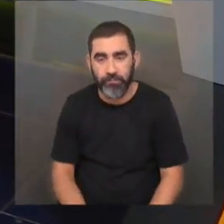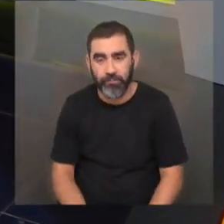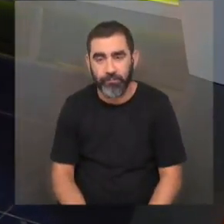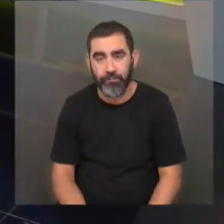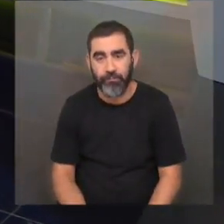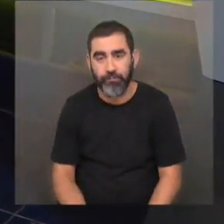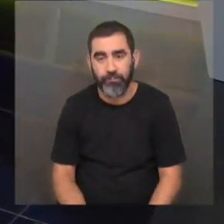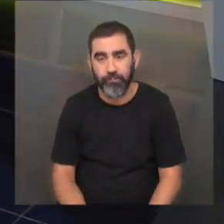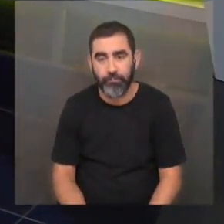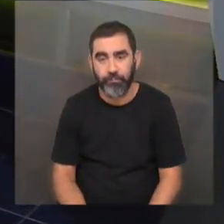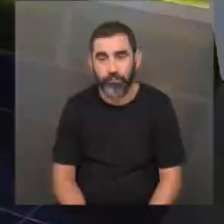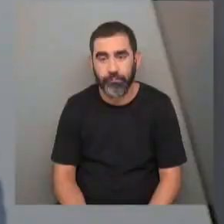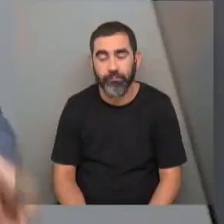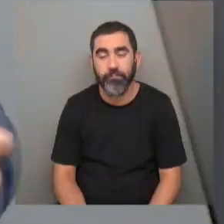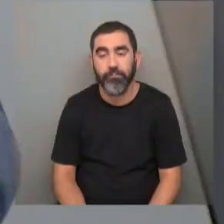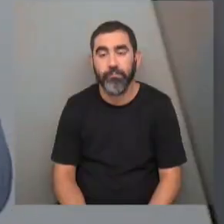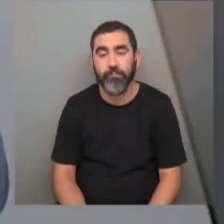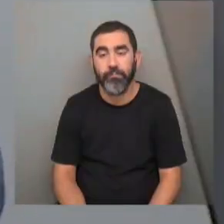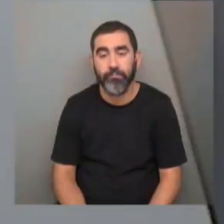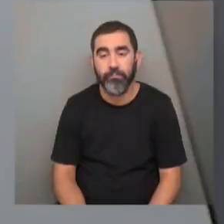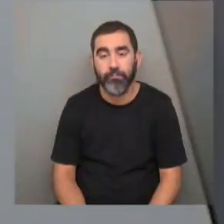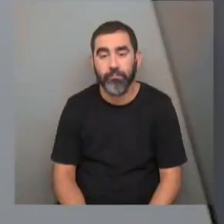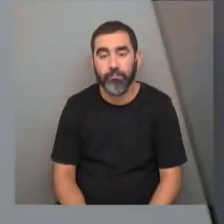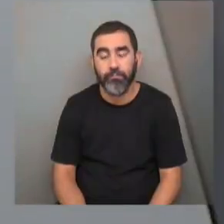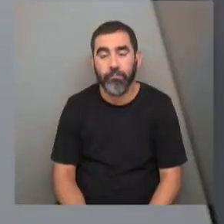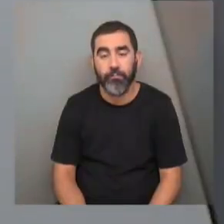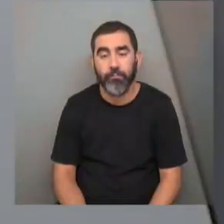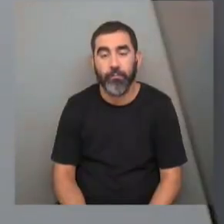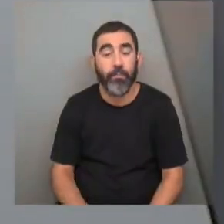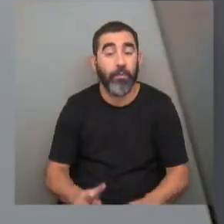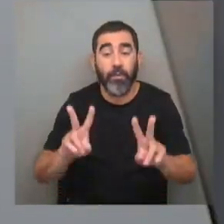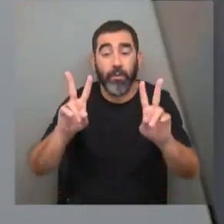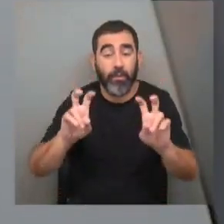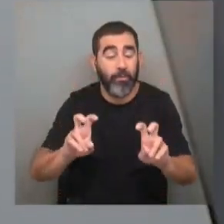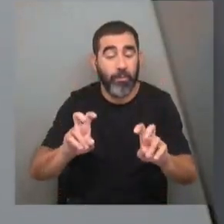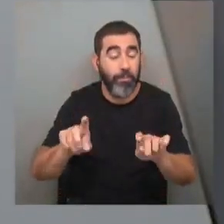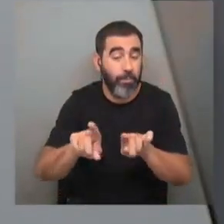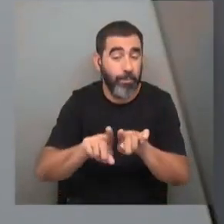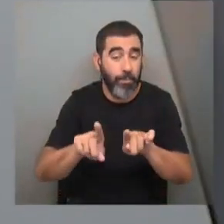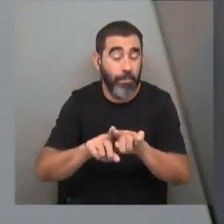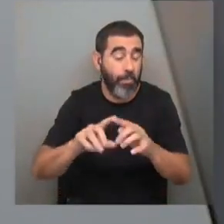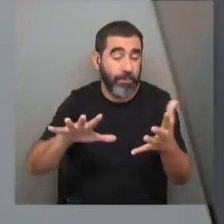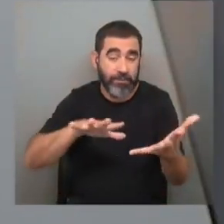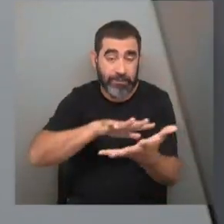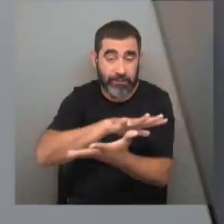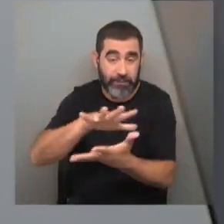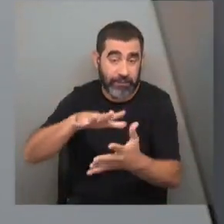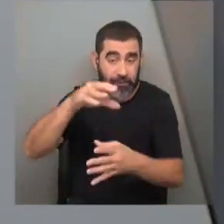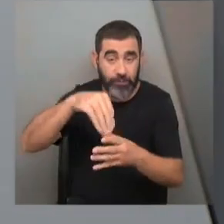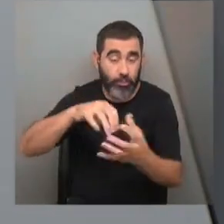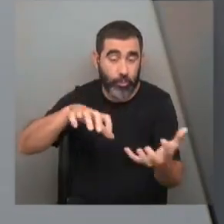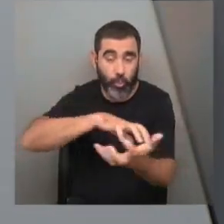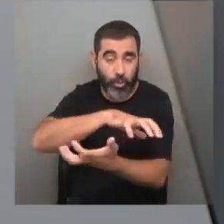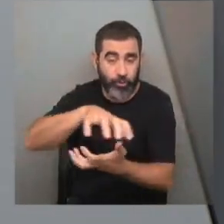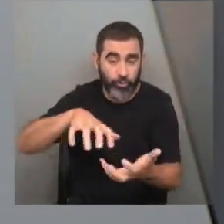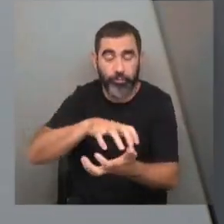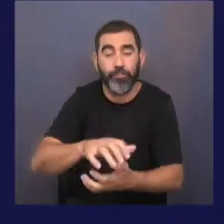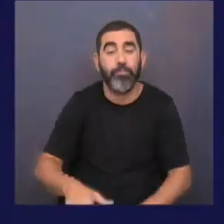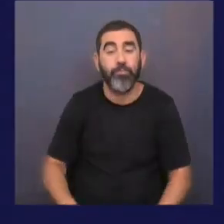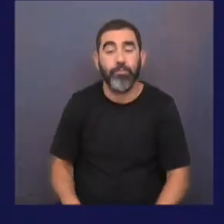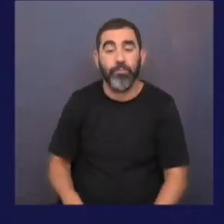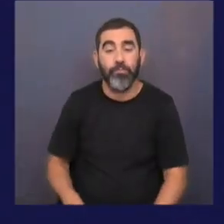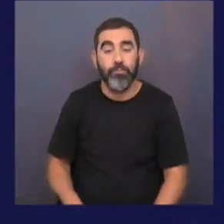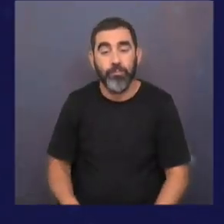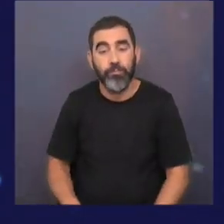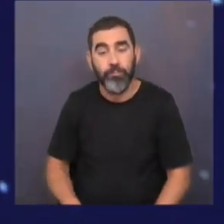de computación, es un tema de la propiedad intrínseca del fenómeno de ser caótico. Claro.